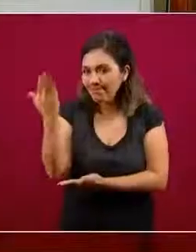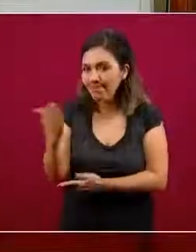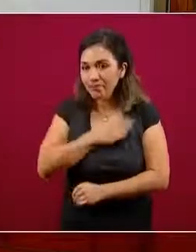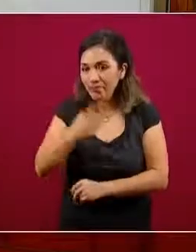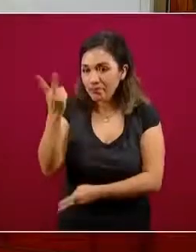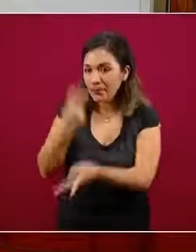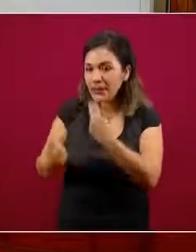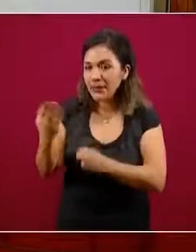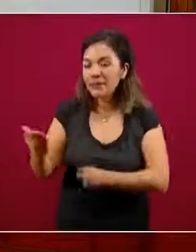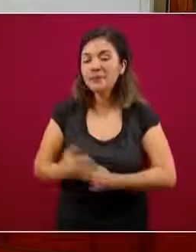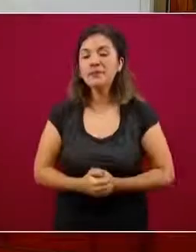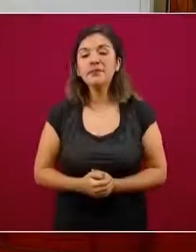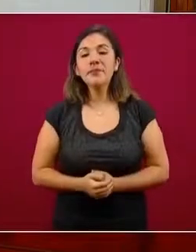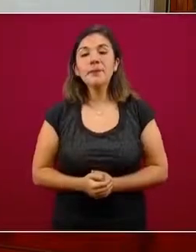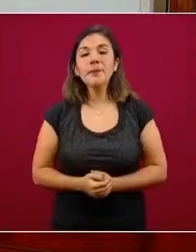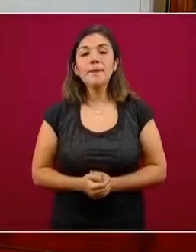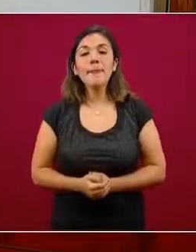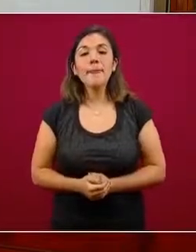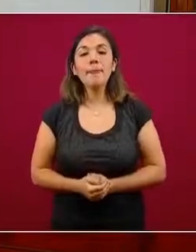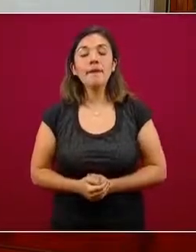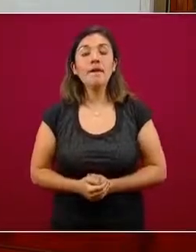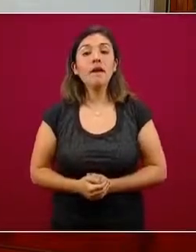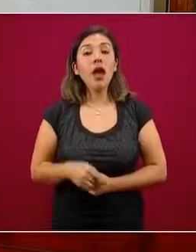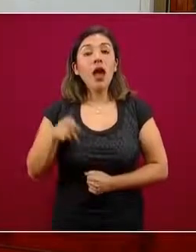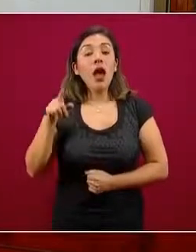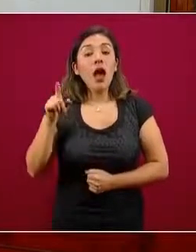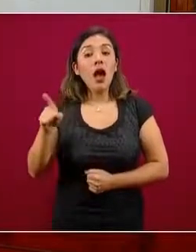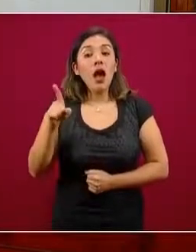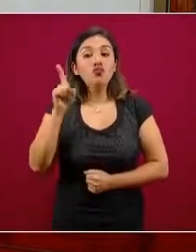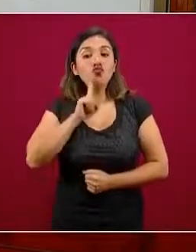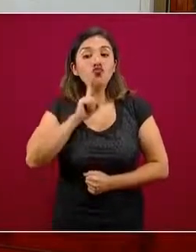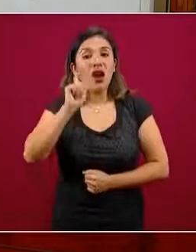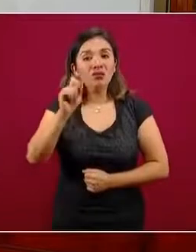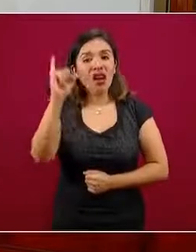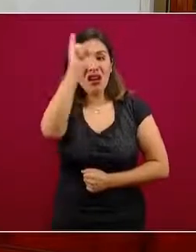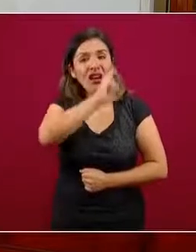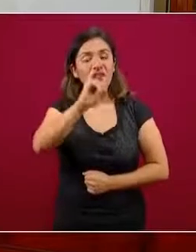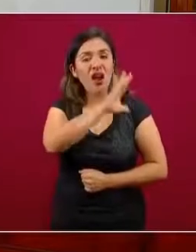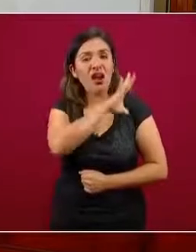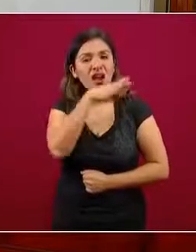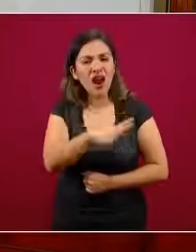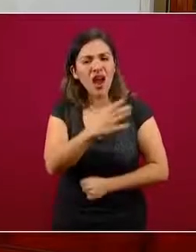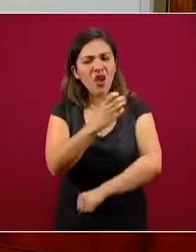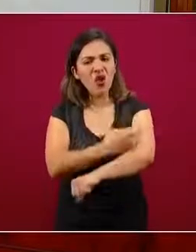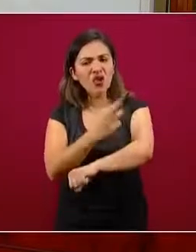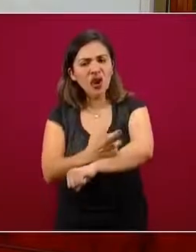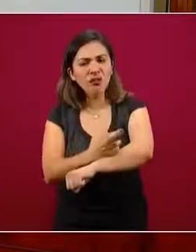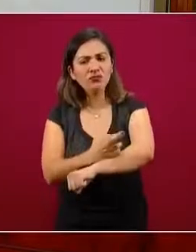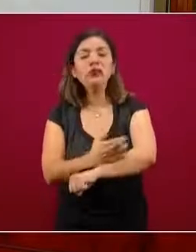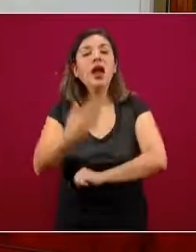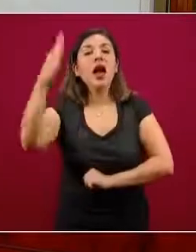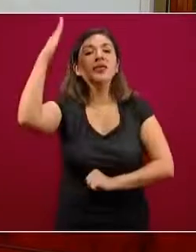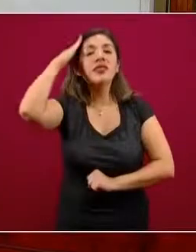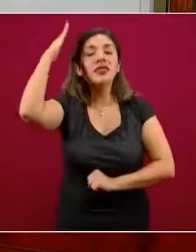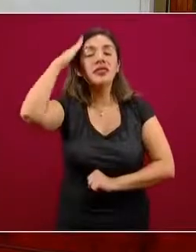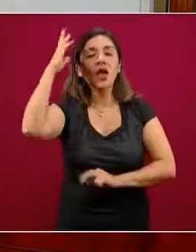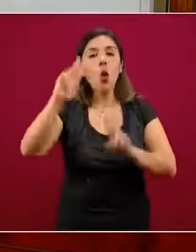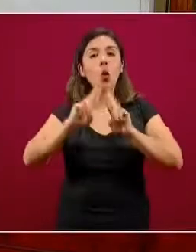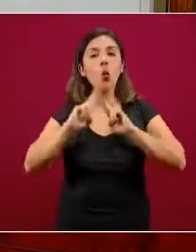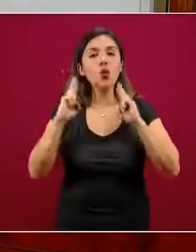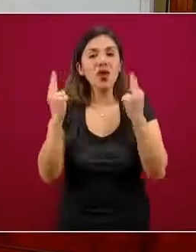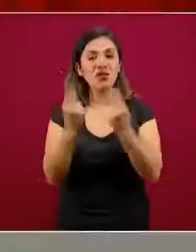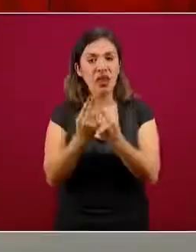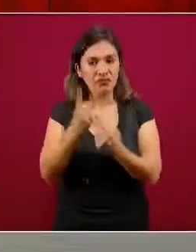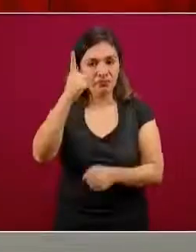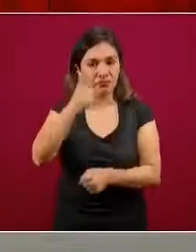bienvenida. Es la, ¿cuál es tu cargo? Jefa general, coordinadora, jefa de división. Titular de la